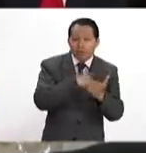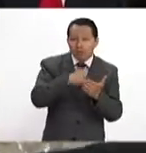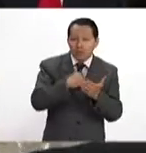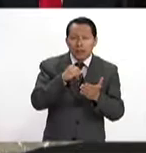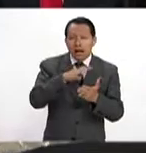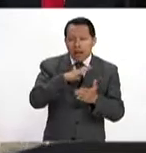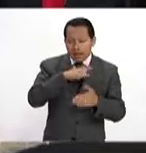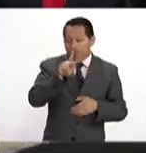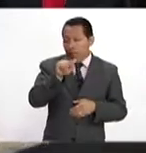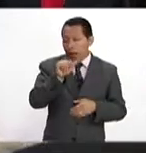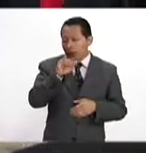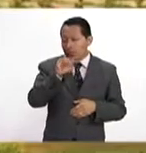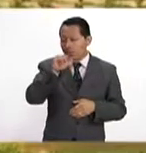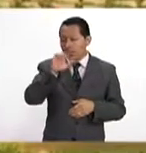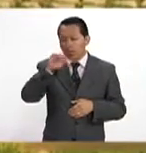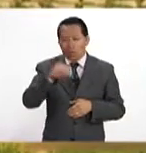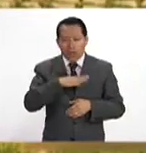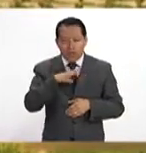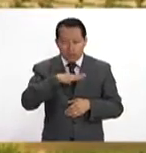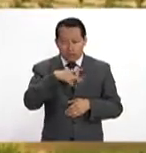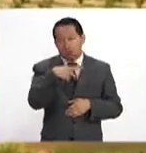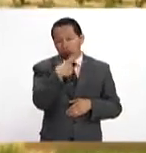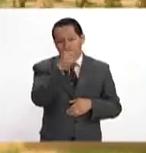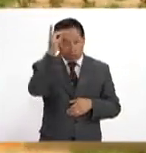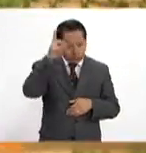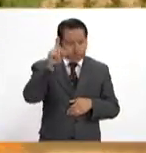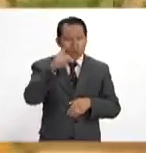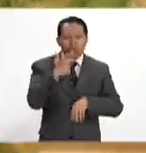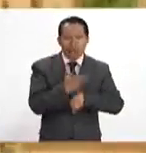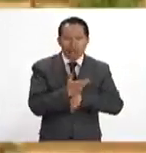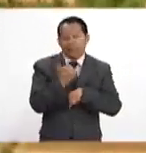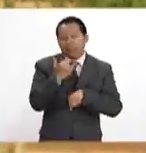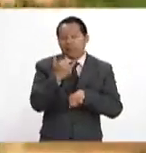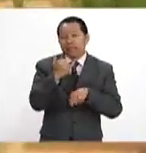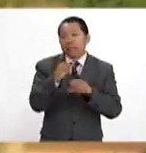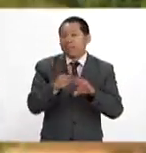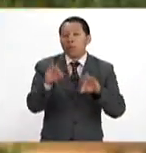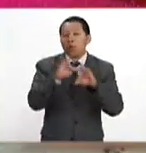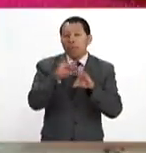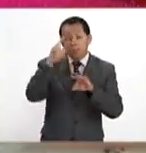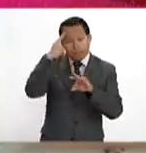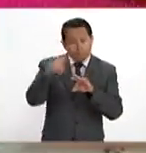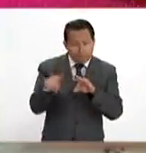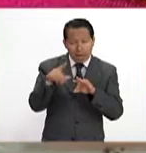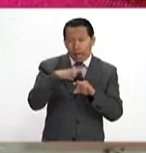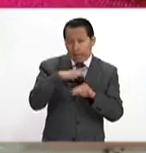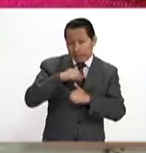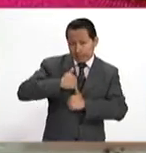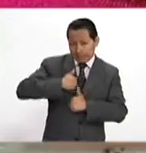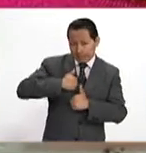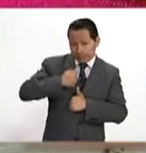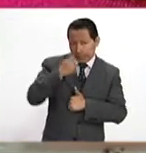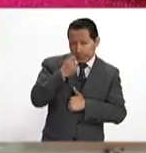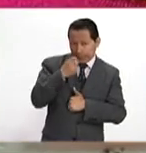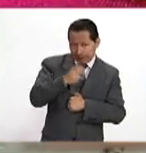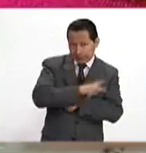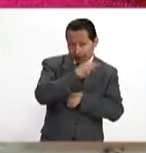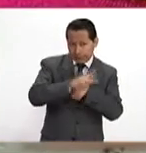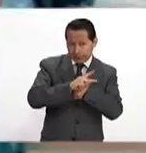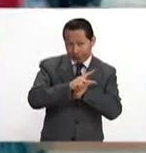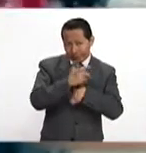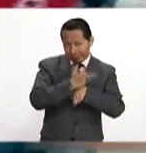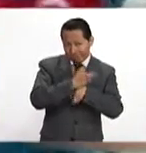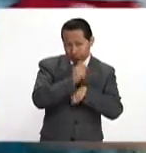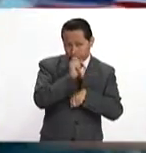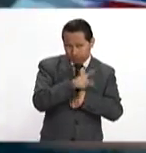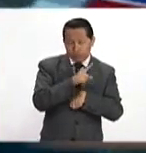en el Pacífico y que pertenece a los Estados Unidos y punto estratégico para la milicia de esa nación, o sea, de los